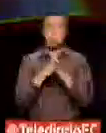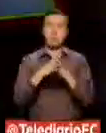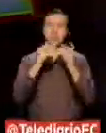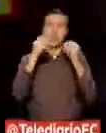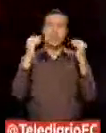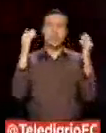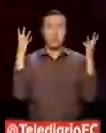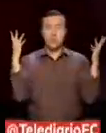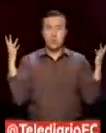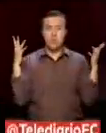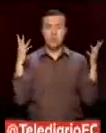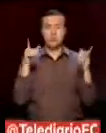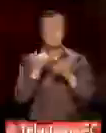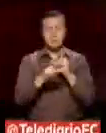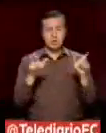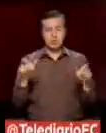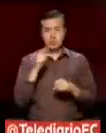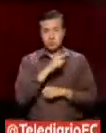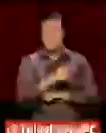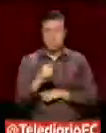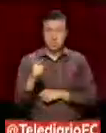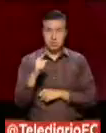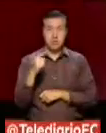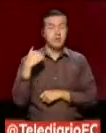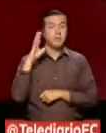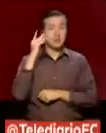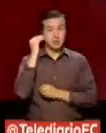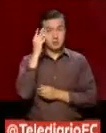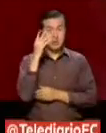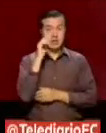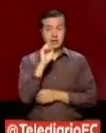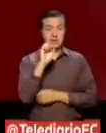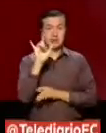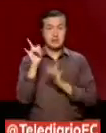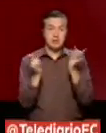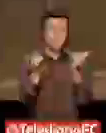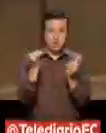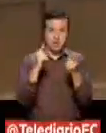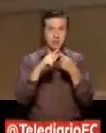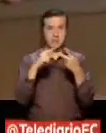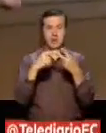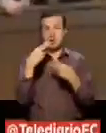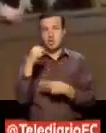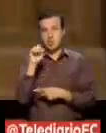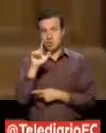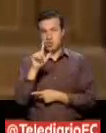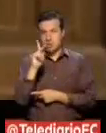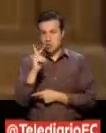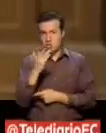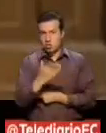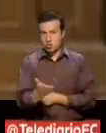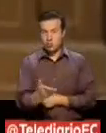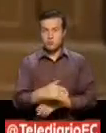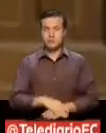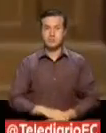de inolvidables personajes del cómic en la que, además de Spider-Man, figuran Hulk,